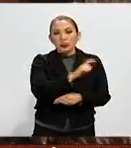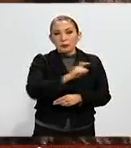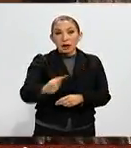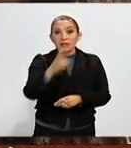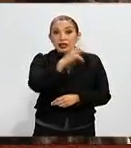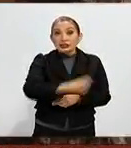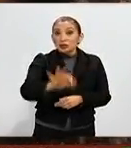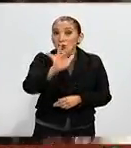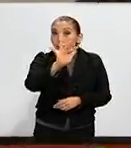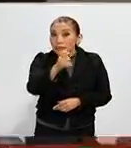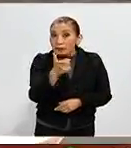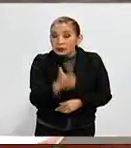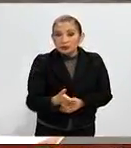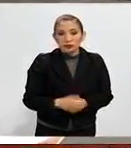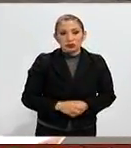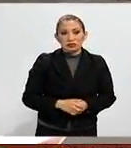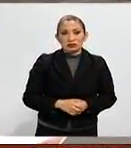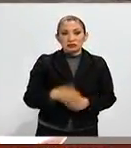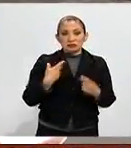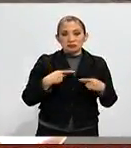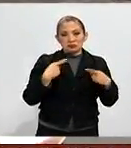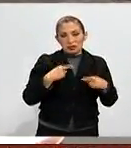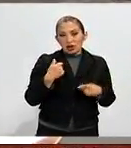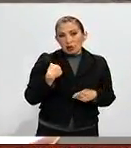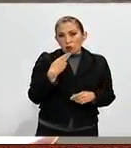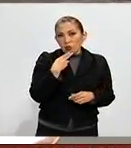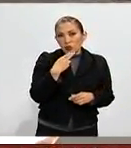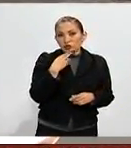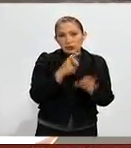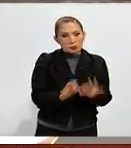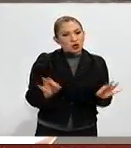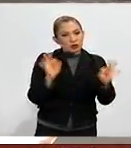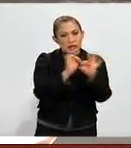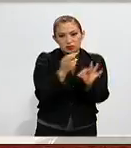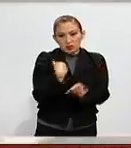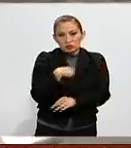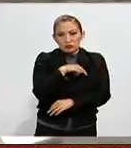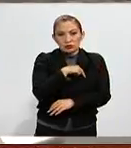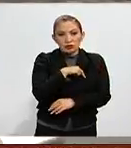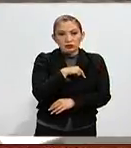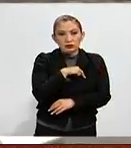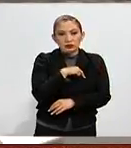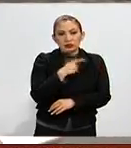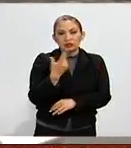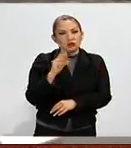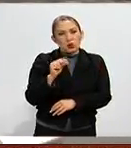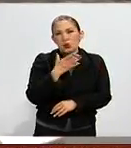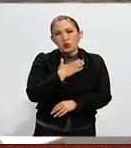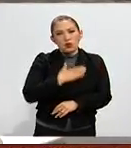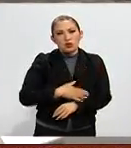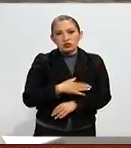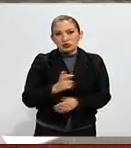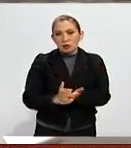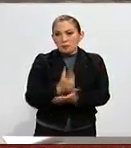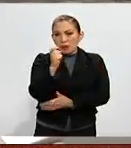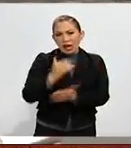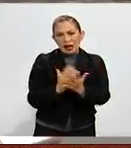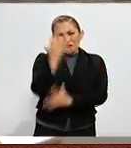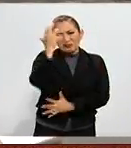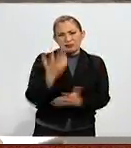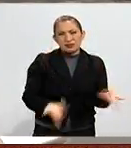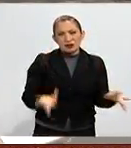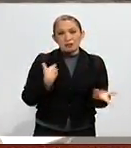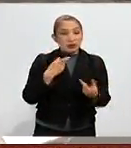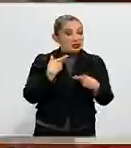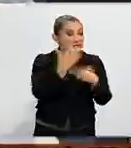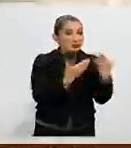era 350. El usuario pues, es el más importante para nosotros. Es un poco injusto que estén subiendo las tarifas porque también baja el